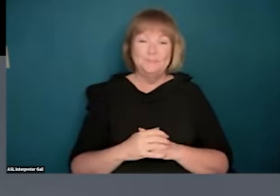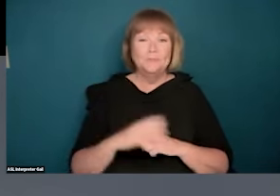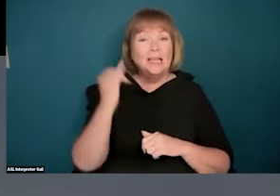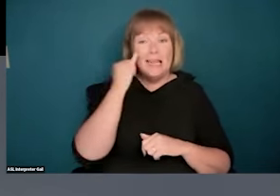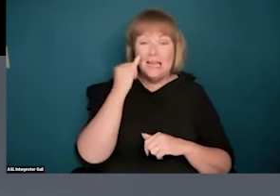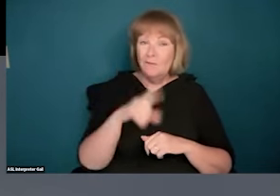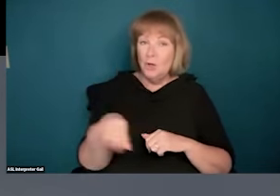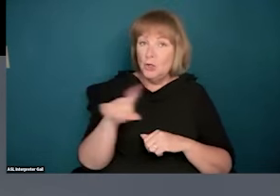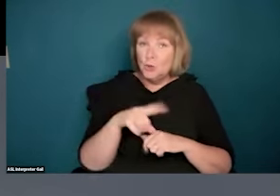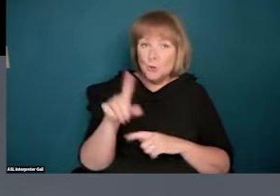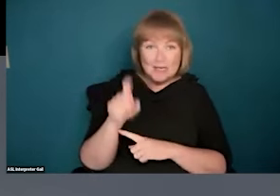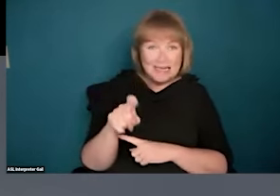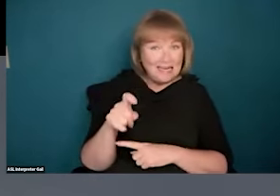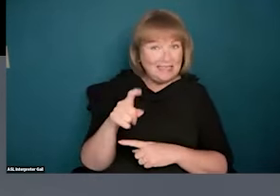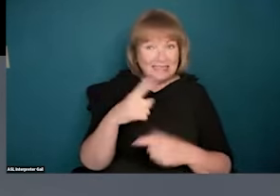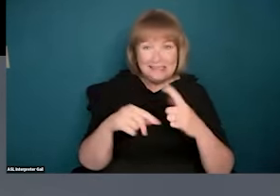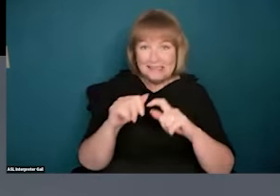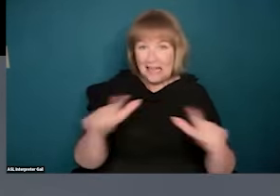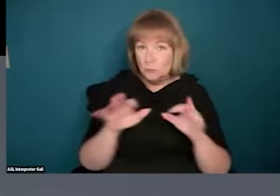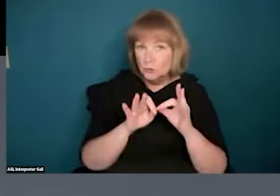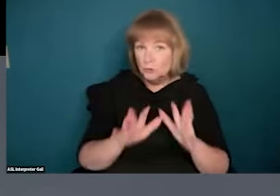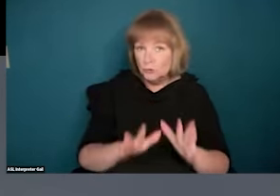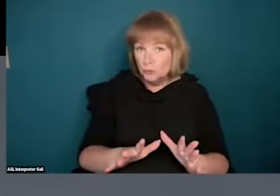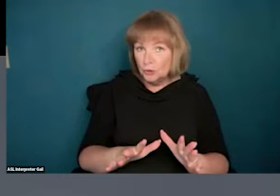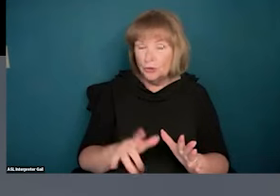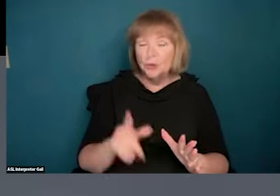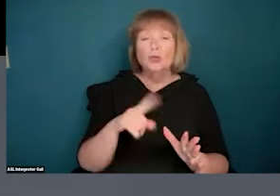de señas americanos. Si usted necesita